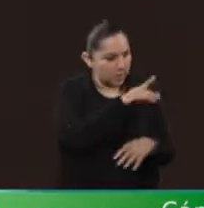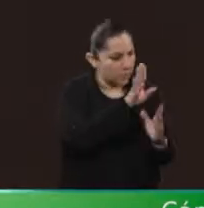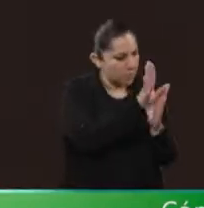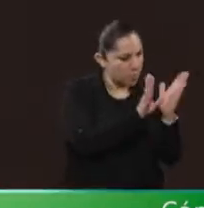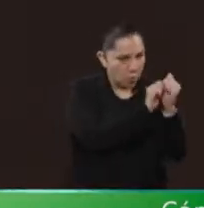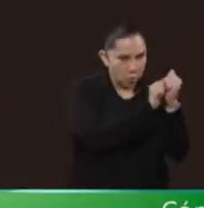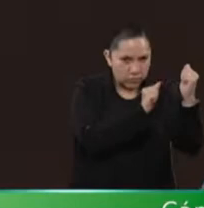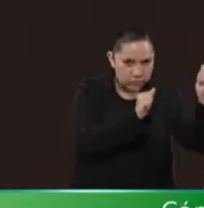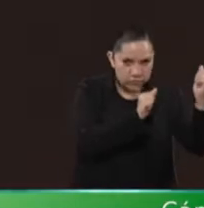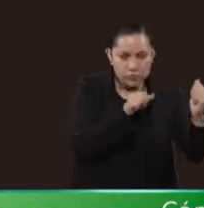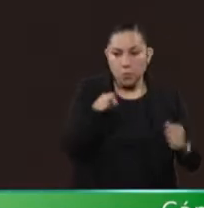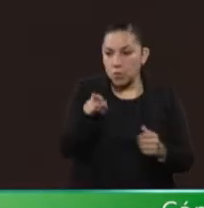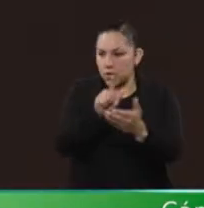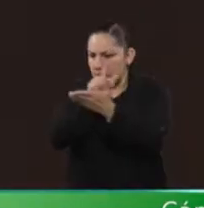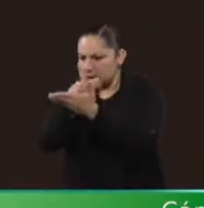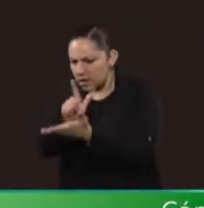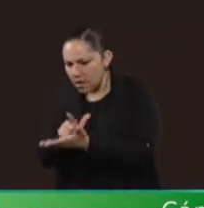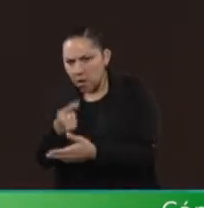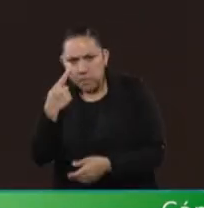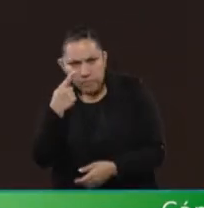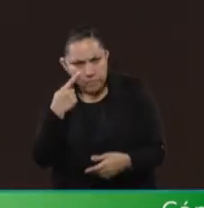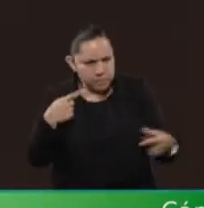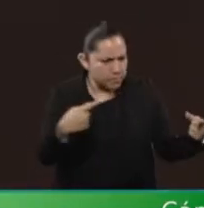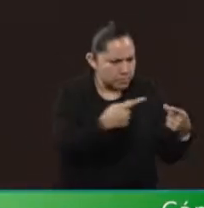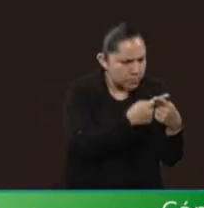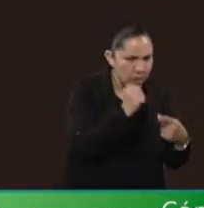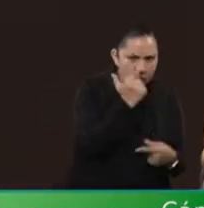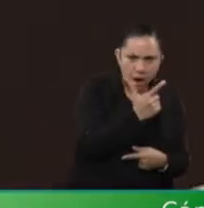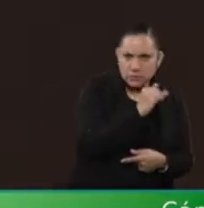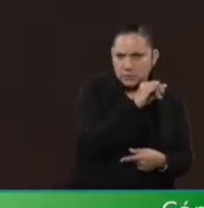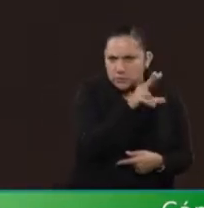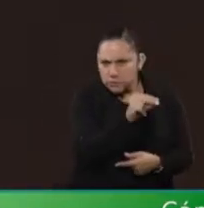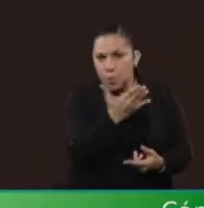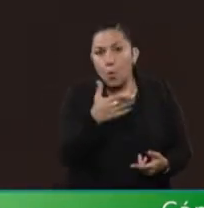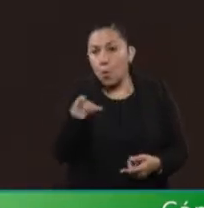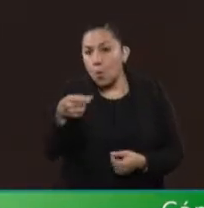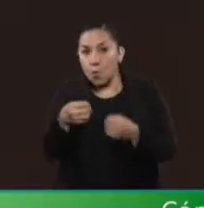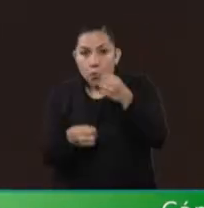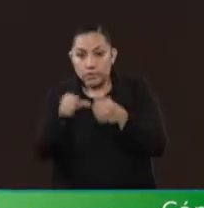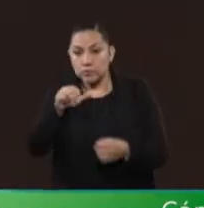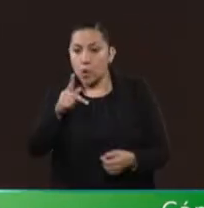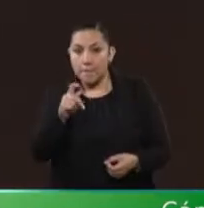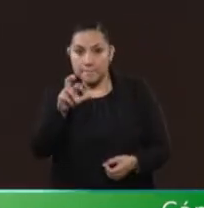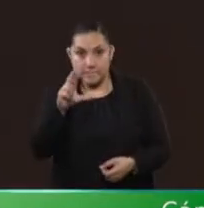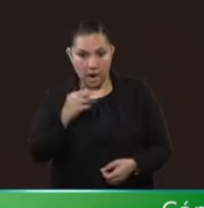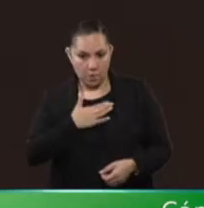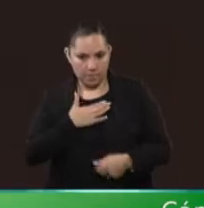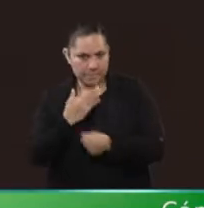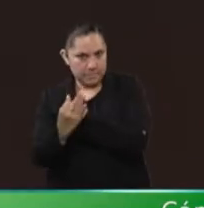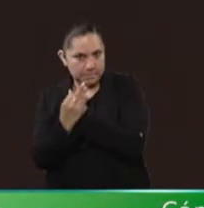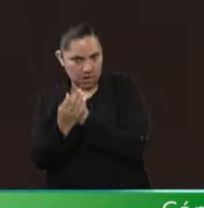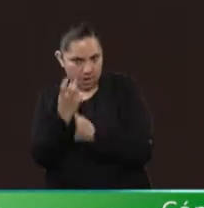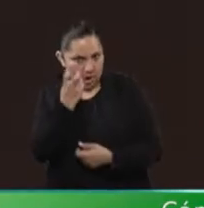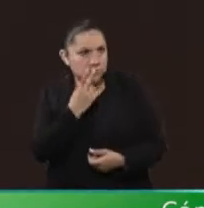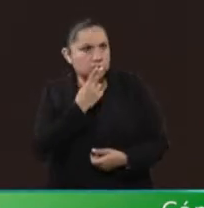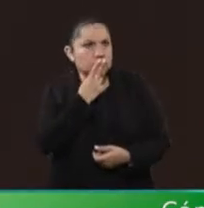constitucionales y el juicio de amparo que es tan importante para la defensa de millones de mexicanos ante el autoritarismo?